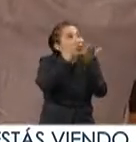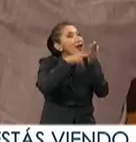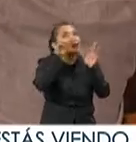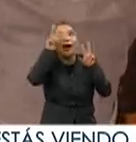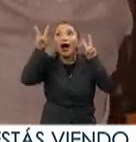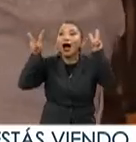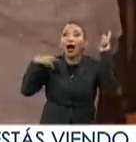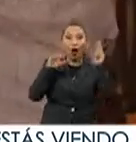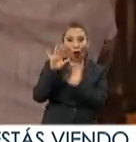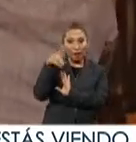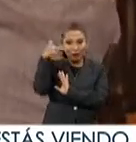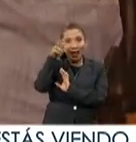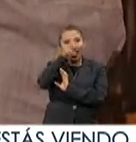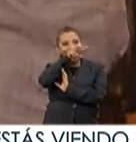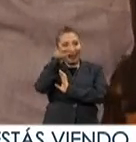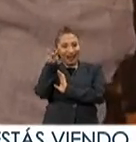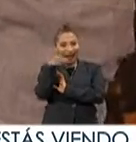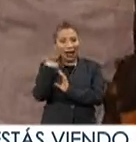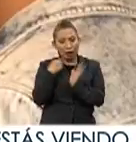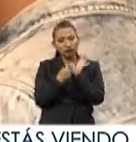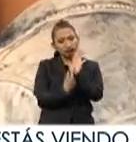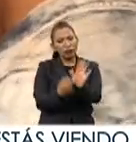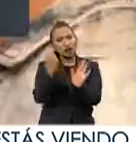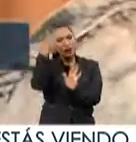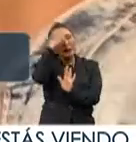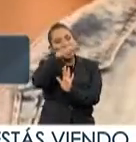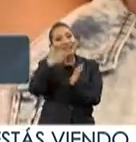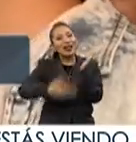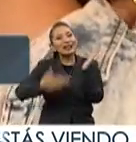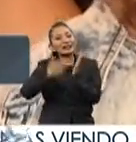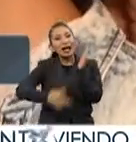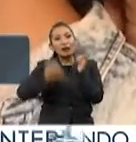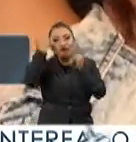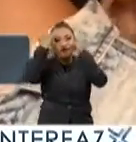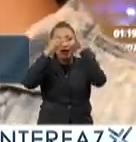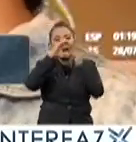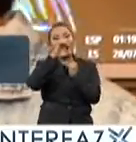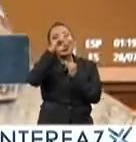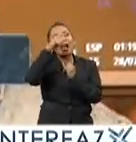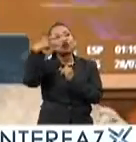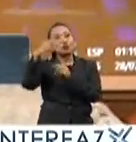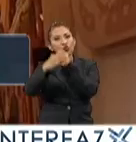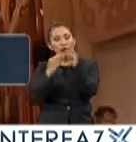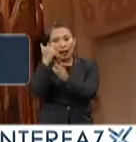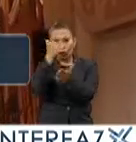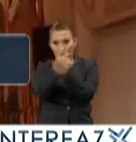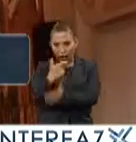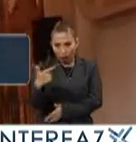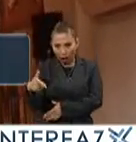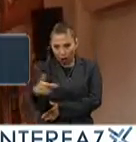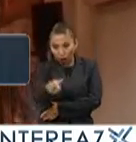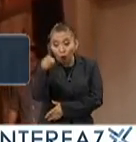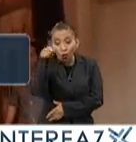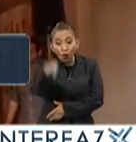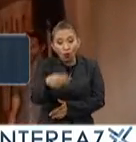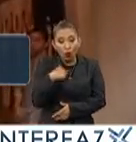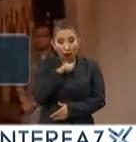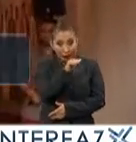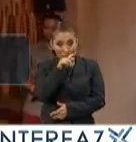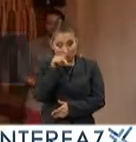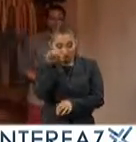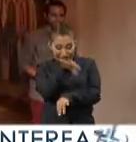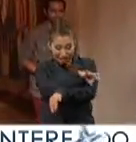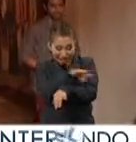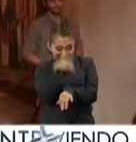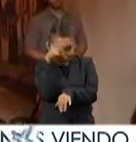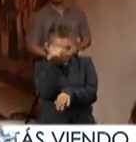dentro o fuera de ella. Roberto compartió su experiencia en el taller de Crea tu Mundo, en la ciudad de Guanajuato. Una de las aplicaciones de